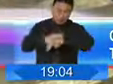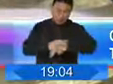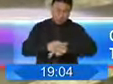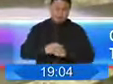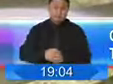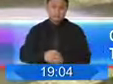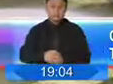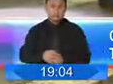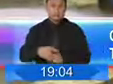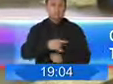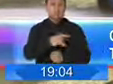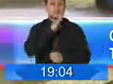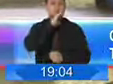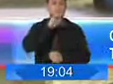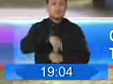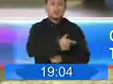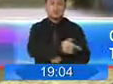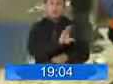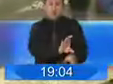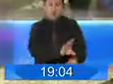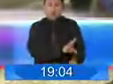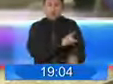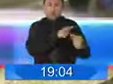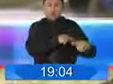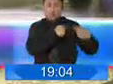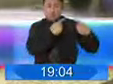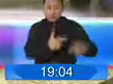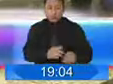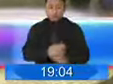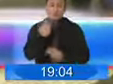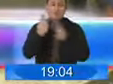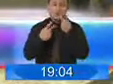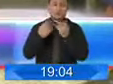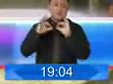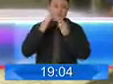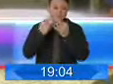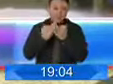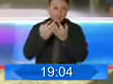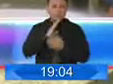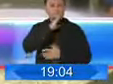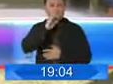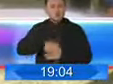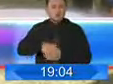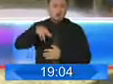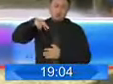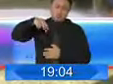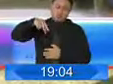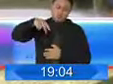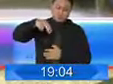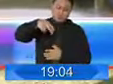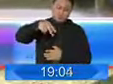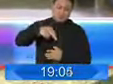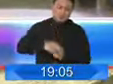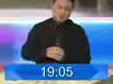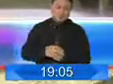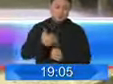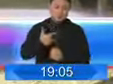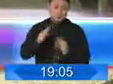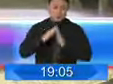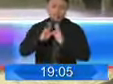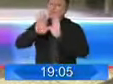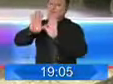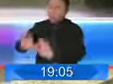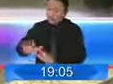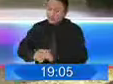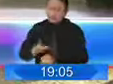digamos, de rutina el de caminar así, iba a visitar a los familiares. Sí, a veces, o sea, no se lo podía tener en la casa porque